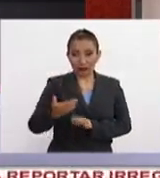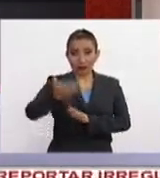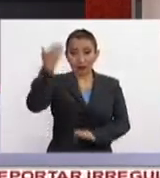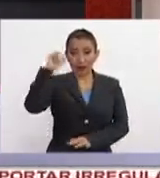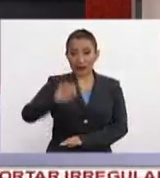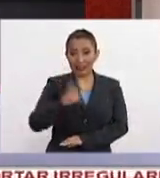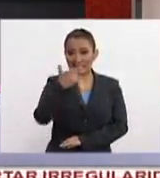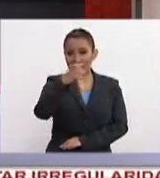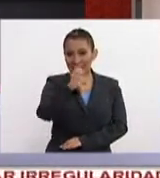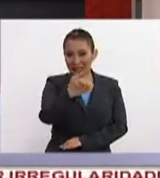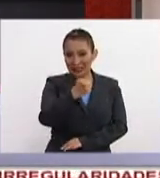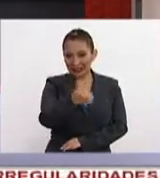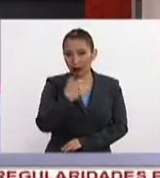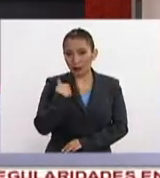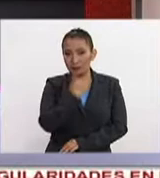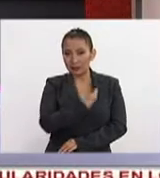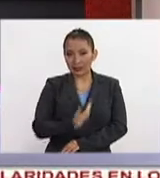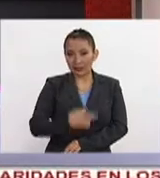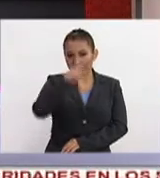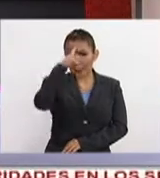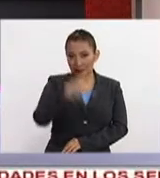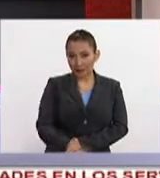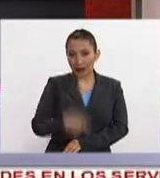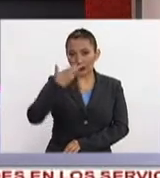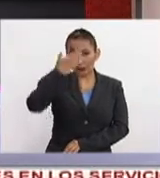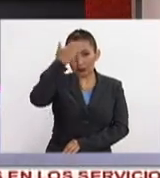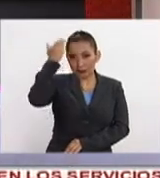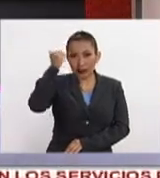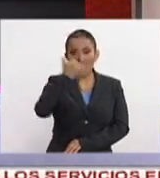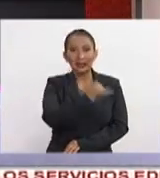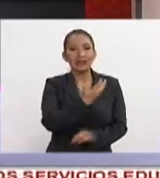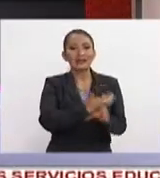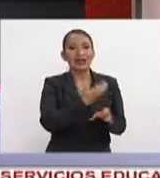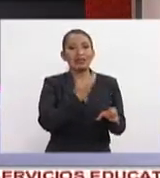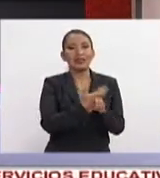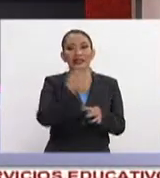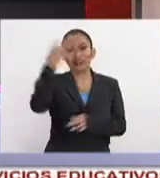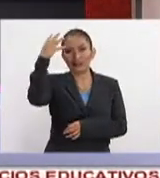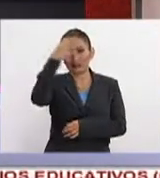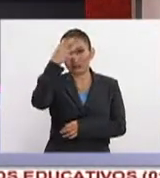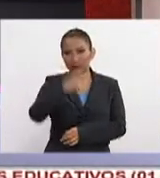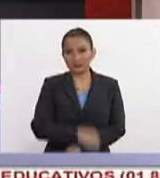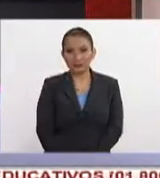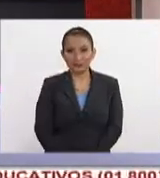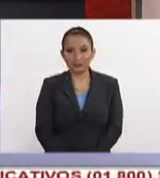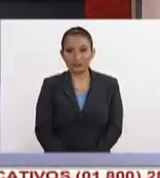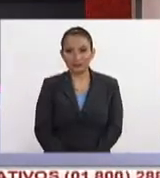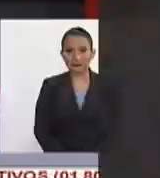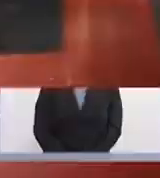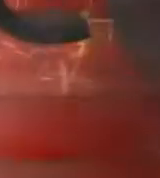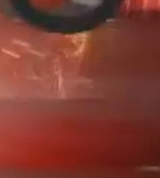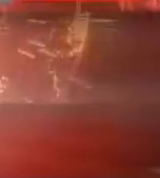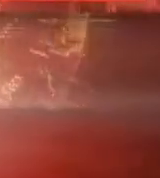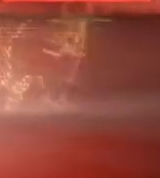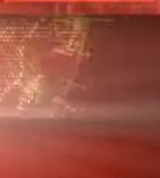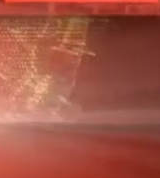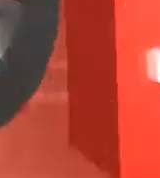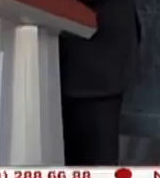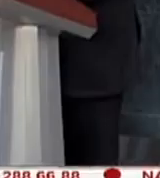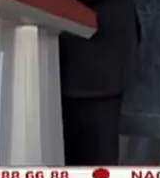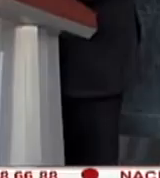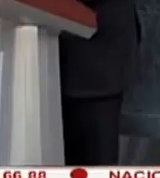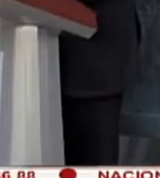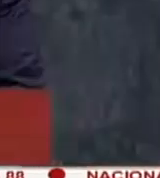pasado 27 de enero los presidentes de México, Enrique Peña Nieto, y de Estados Unidos, Donald Trump. En